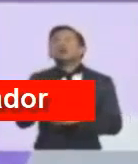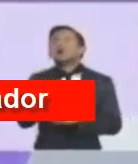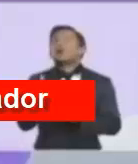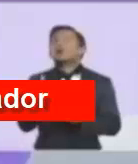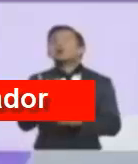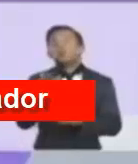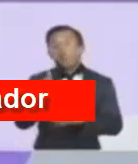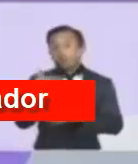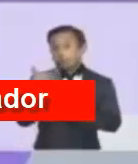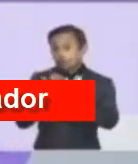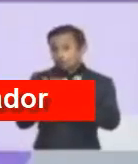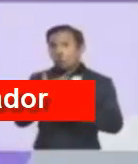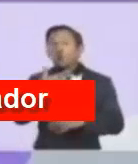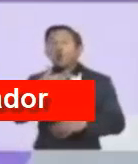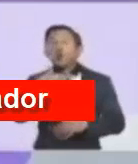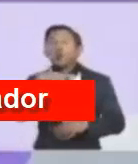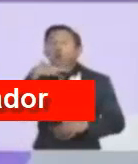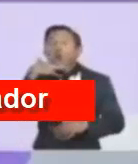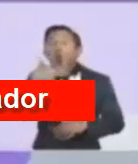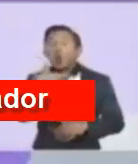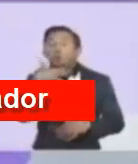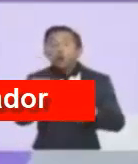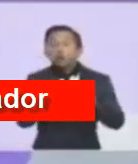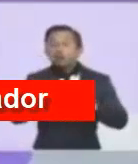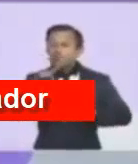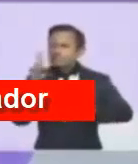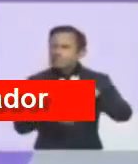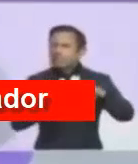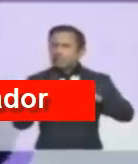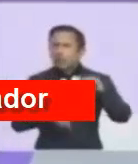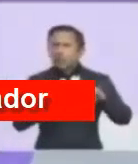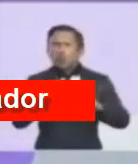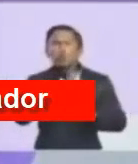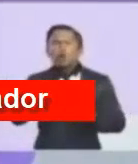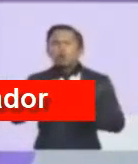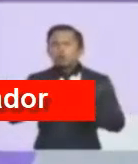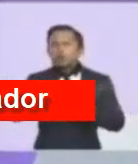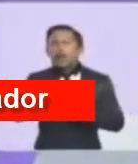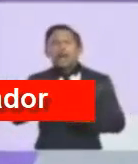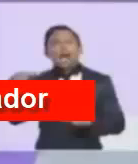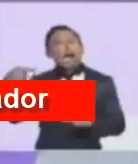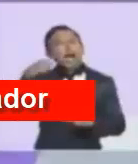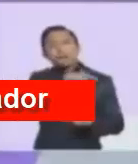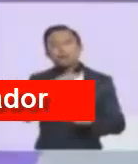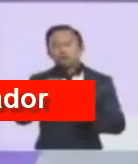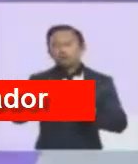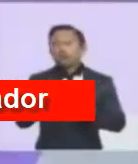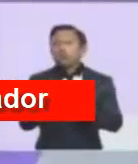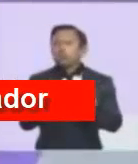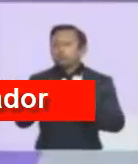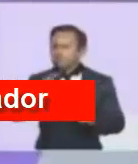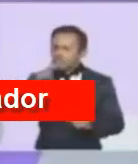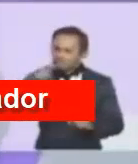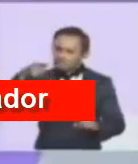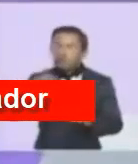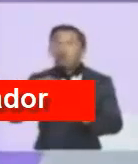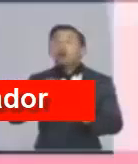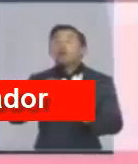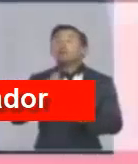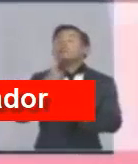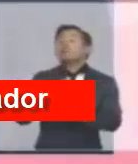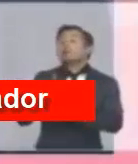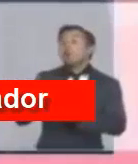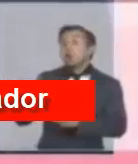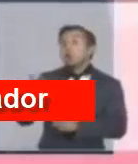hizo tres cosas puedo hablar de él. Una de ellas tiene que ver que el Bronco, lo que vino a representar al final de cuentas